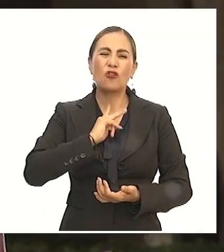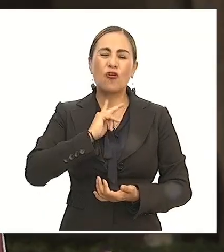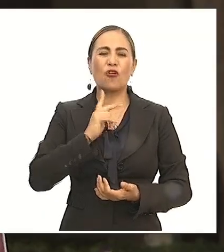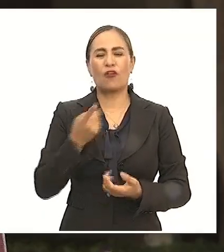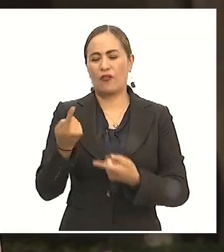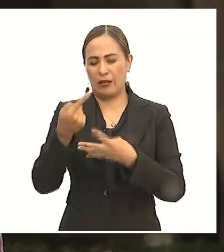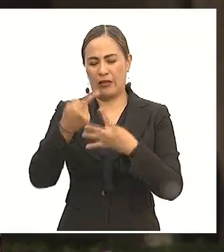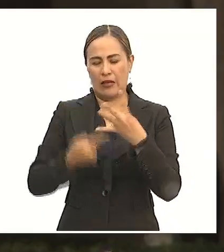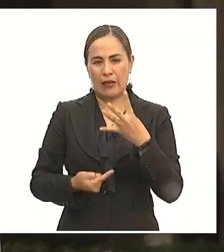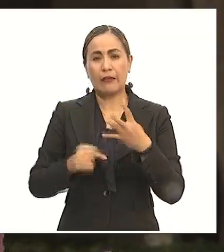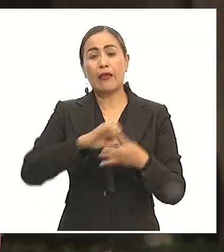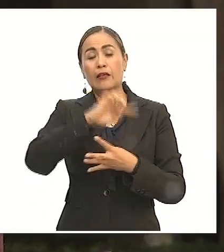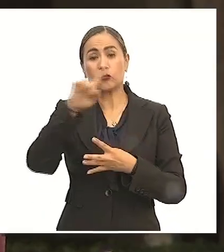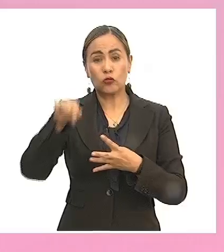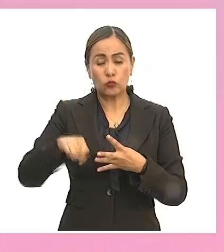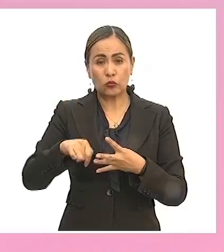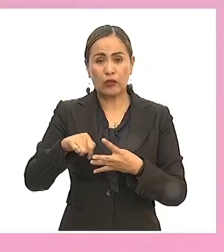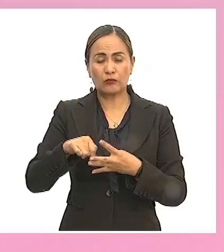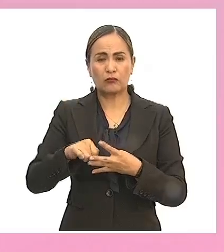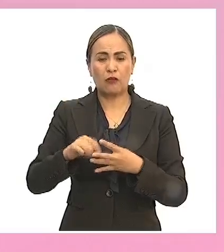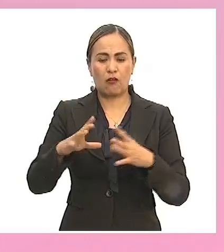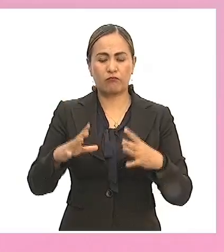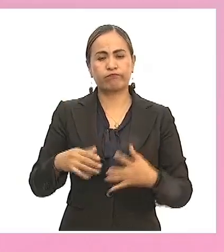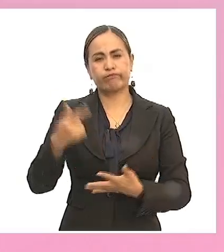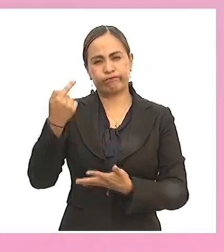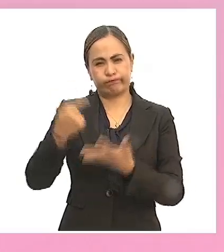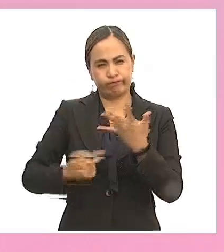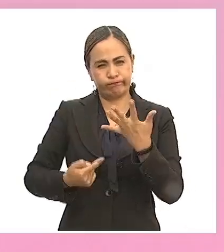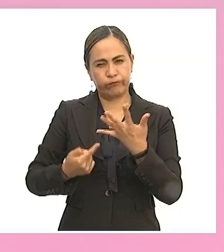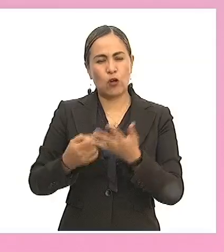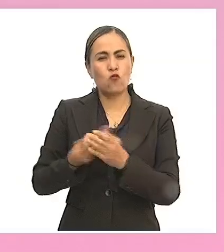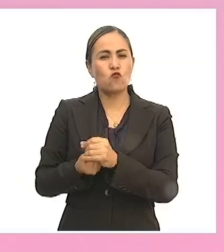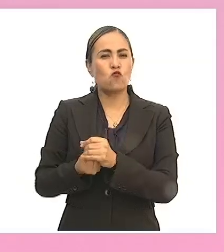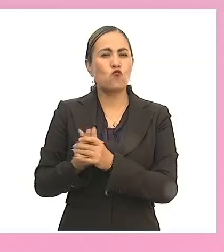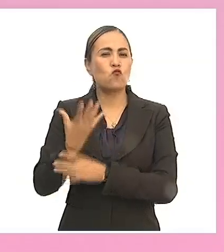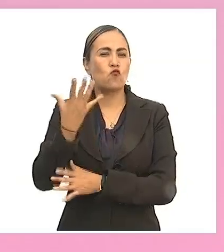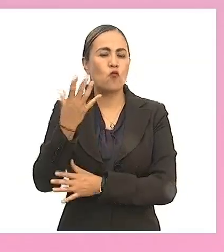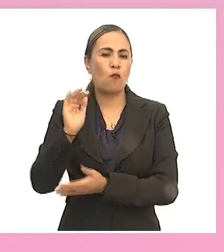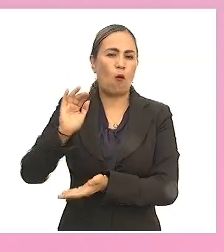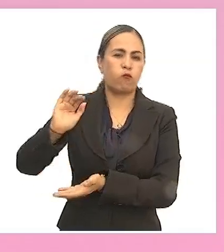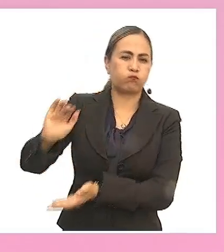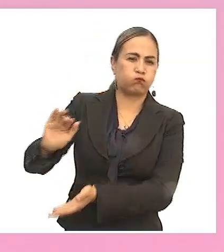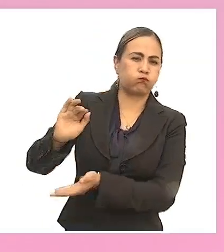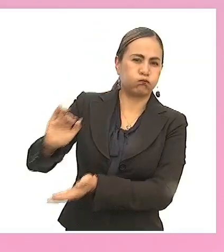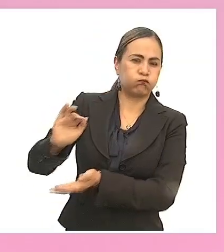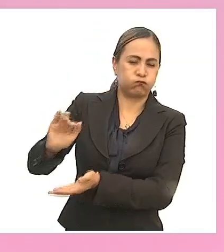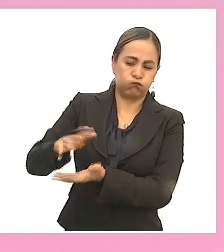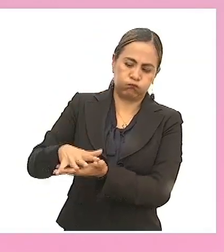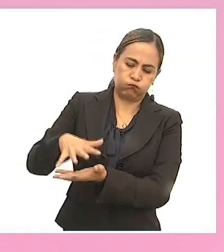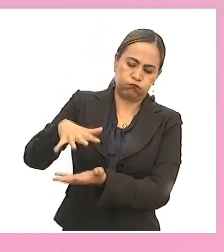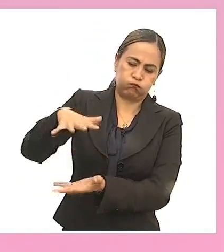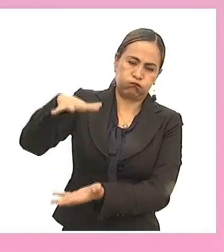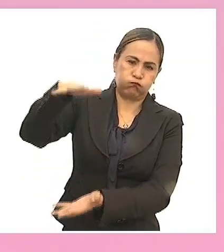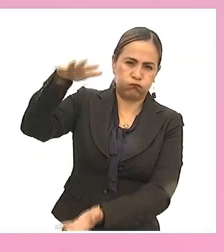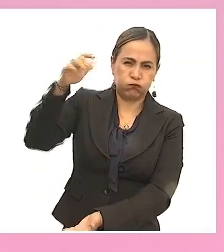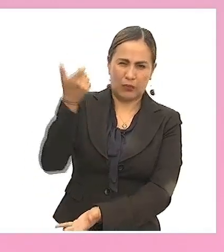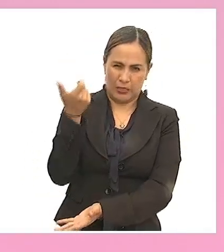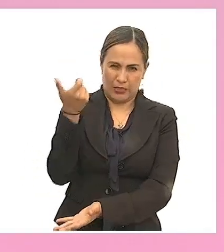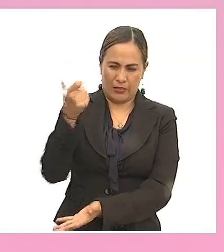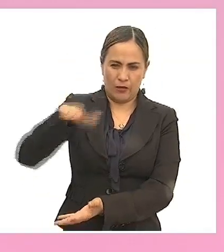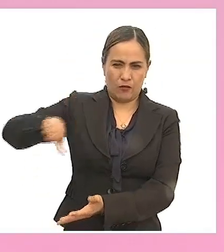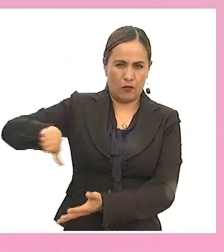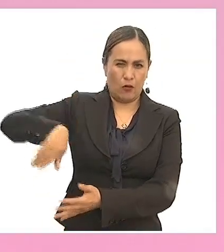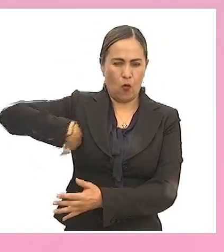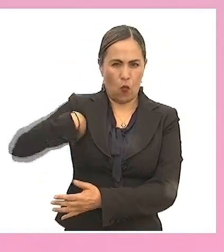crear un fondo que se vaya incrementando con el tiempo y que sea utilizado en